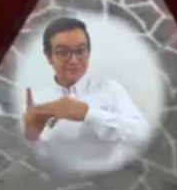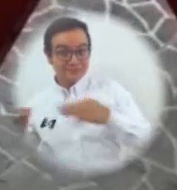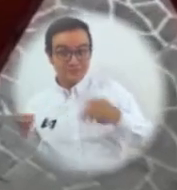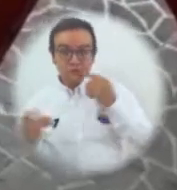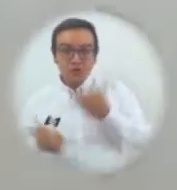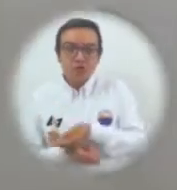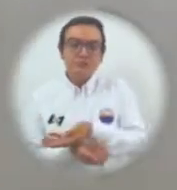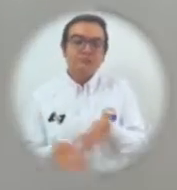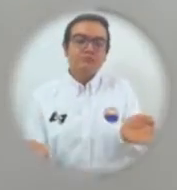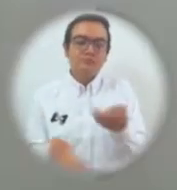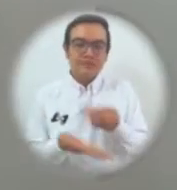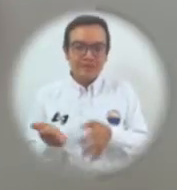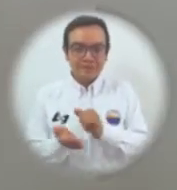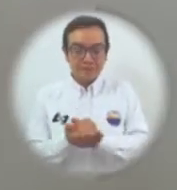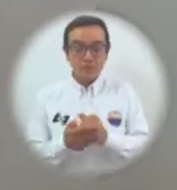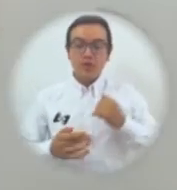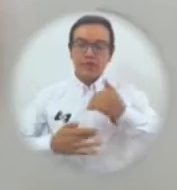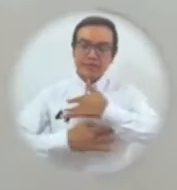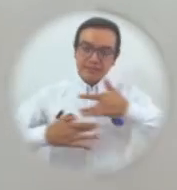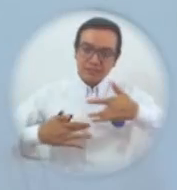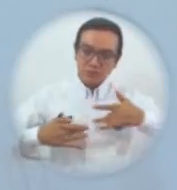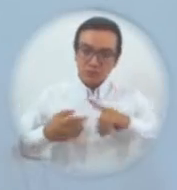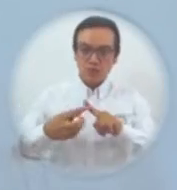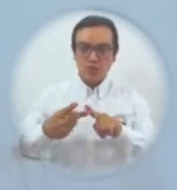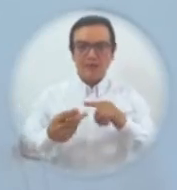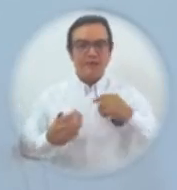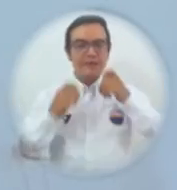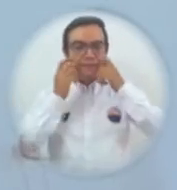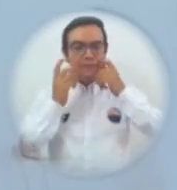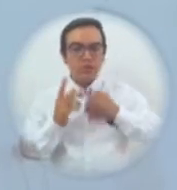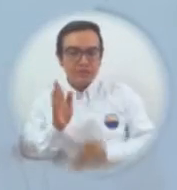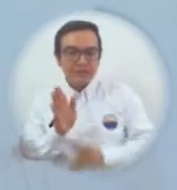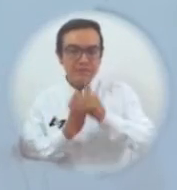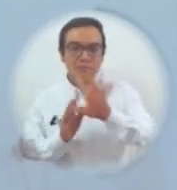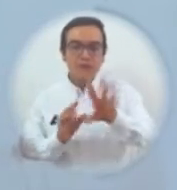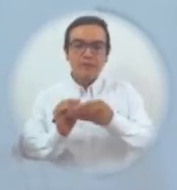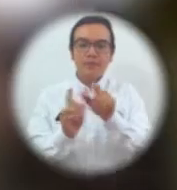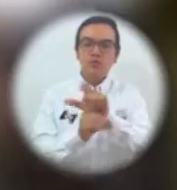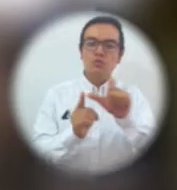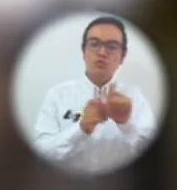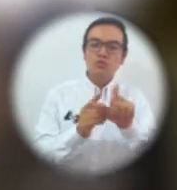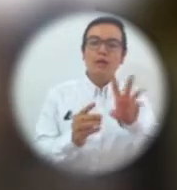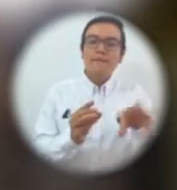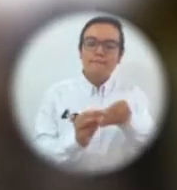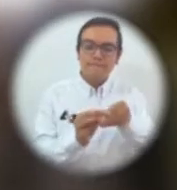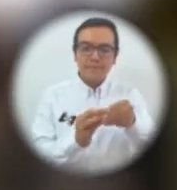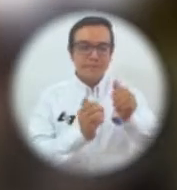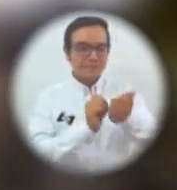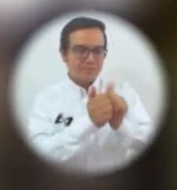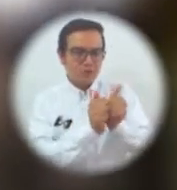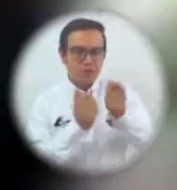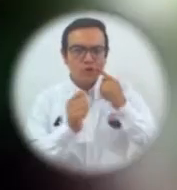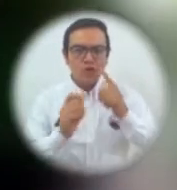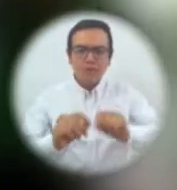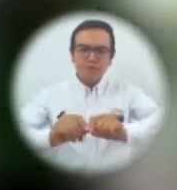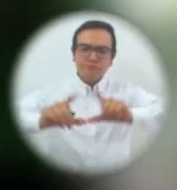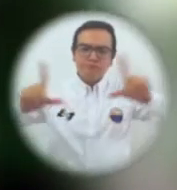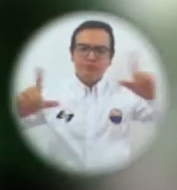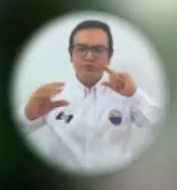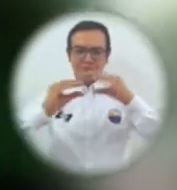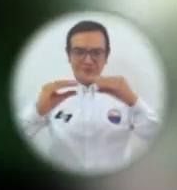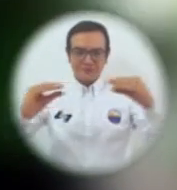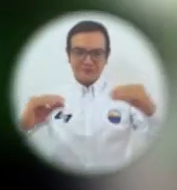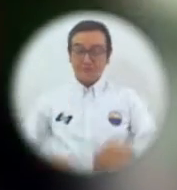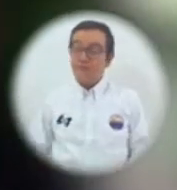a estudiantes, docentes y funcionarios en las áreas de salud, desarrollo humano, cultura y deporte a través de plataformas virtuales.